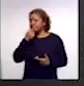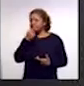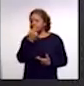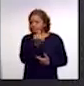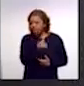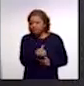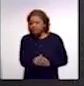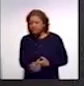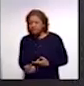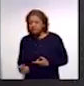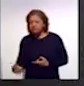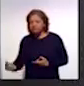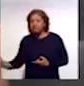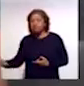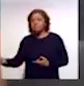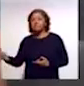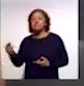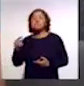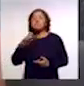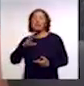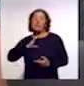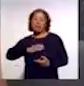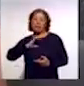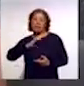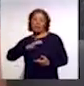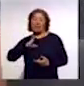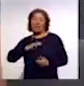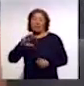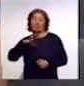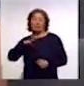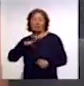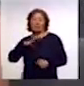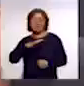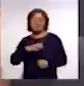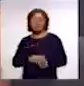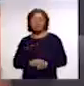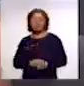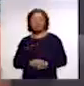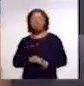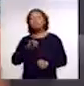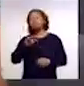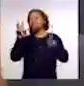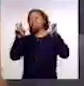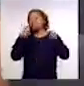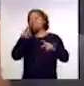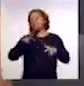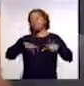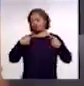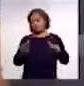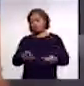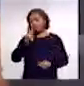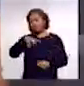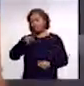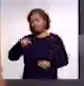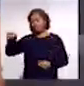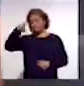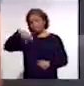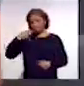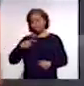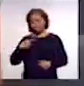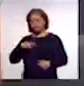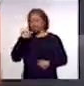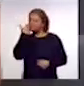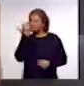tengan cáncer si la verdad es un tema como ya lo mencionas sensible donde pues definitivamente la sociedad siempre tiene el ánimo de